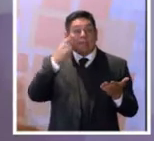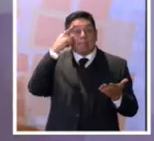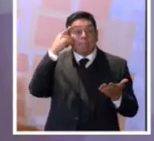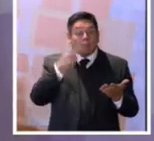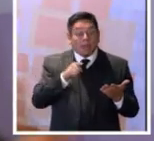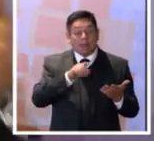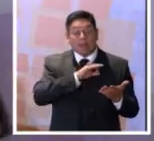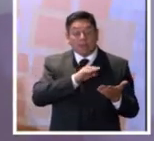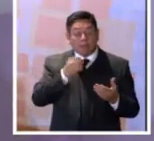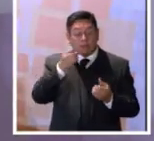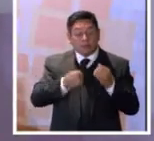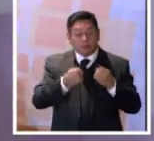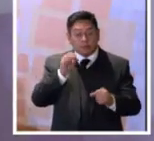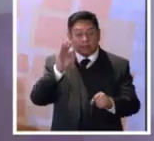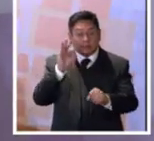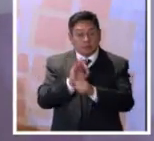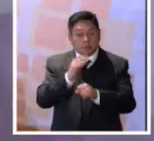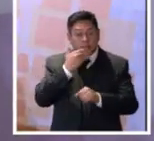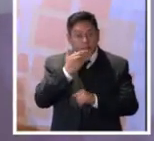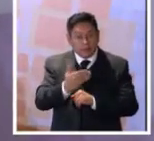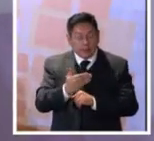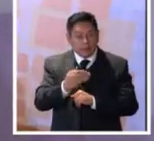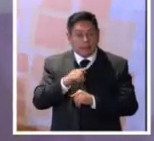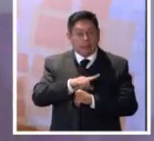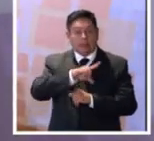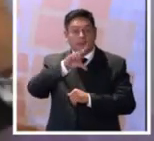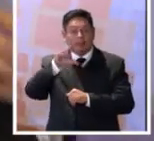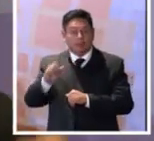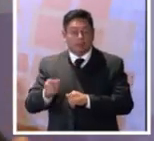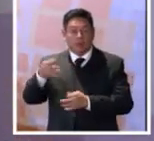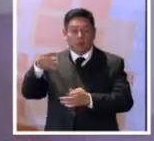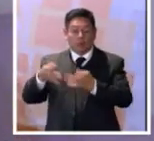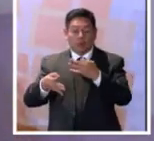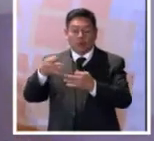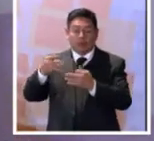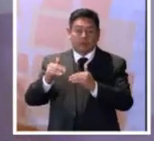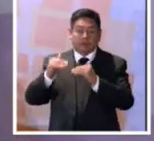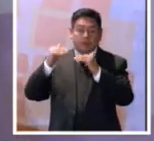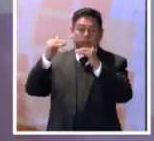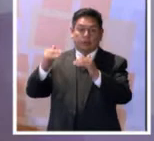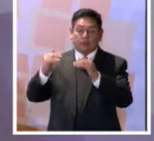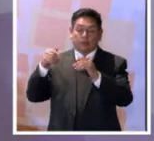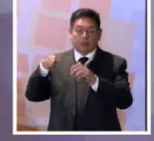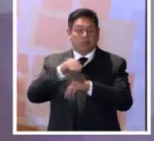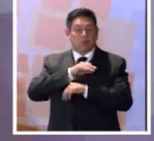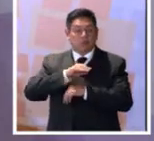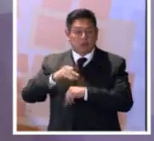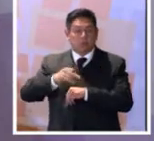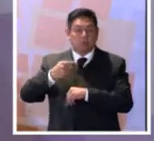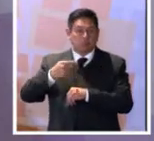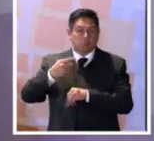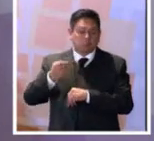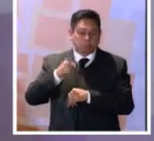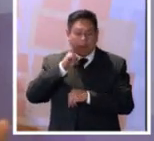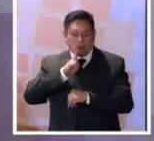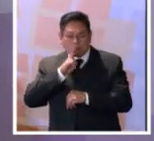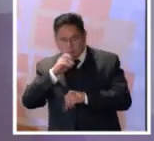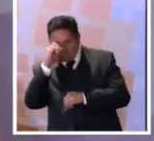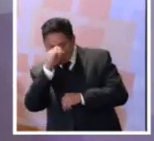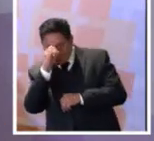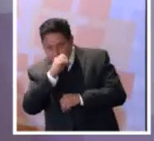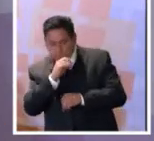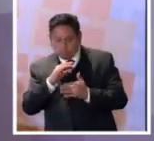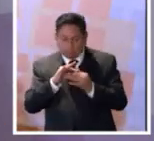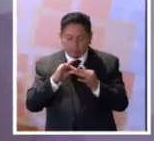filtro. Luego la sala regional tiene la posibilidad de dar una segunda opinión sobre la temática que se plantea, y tratándose